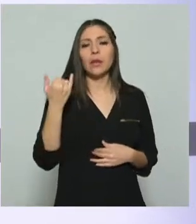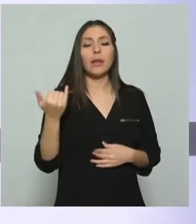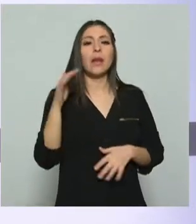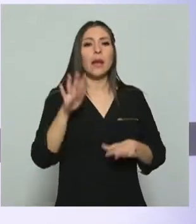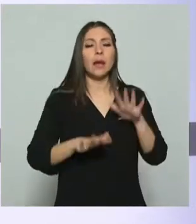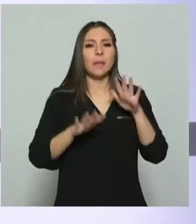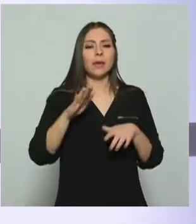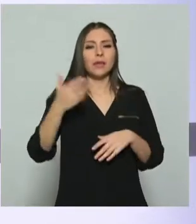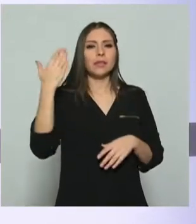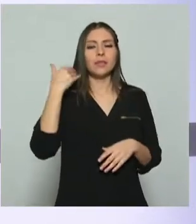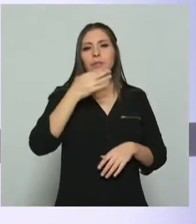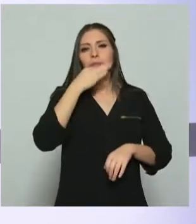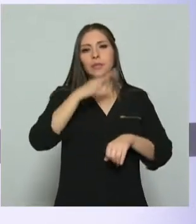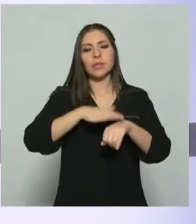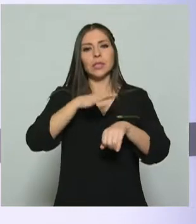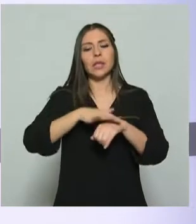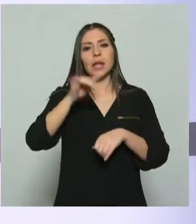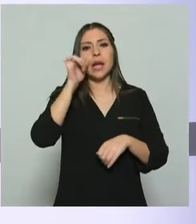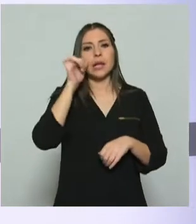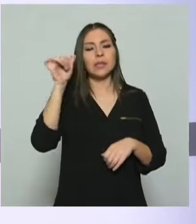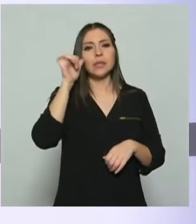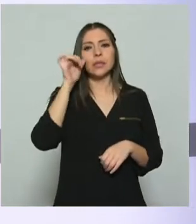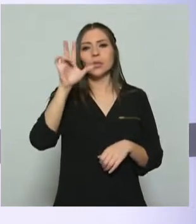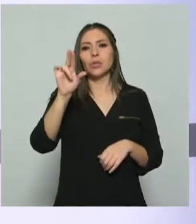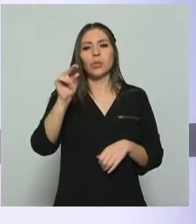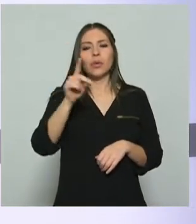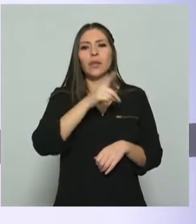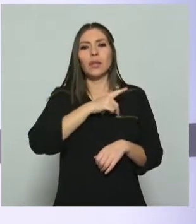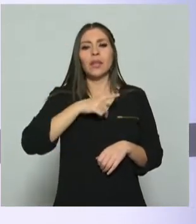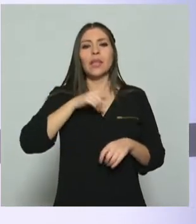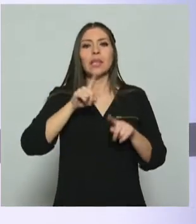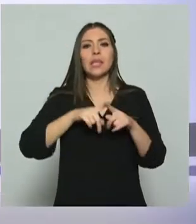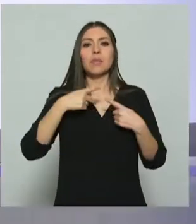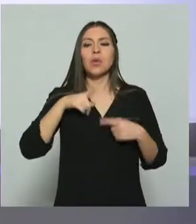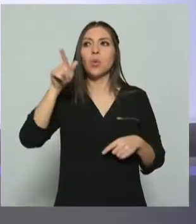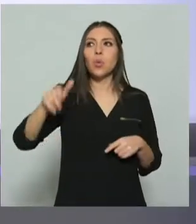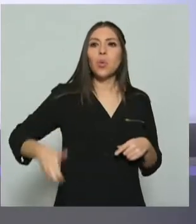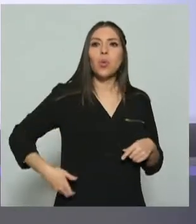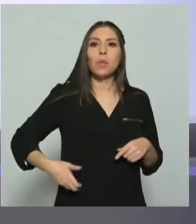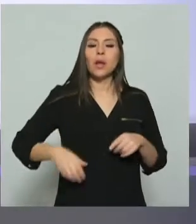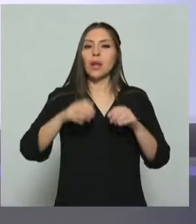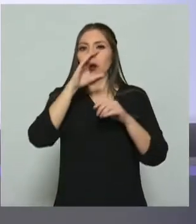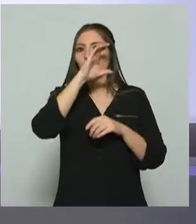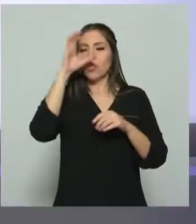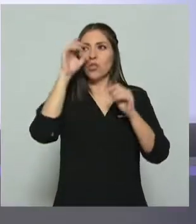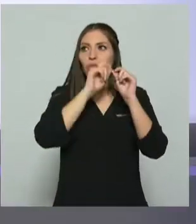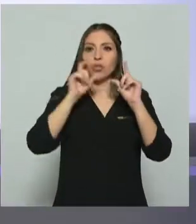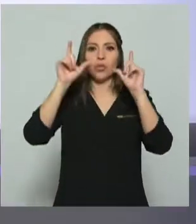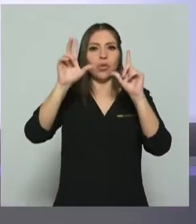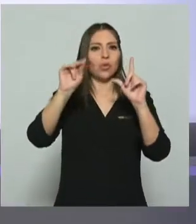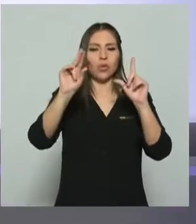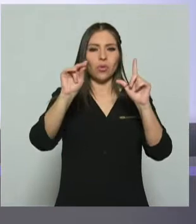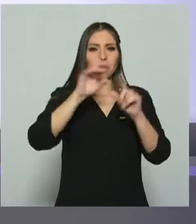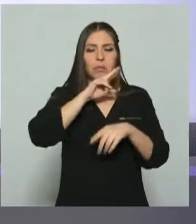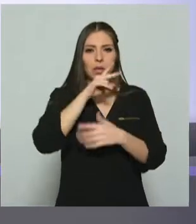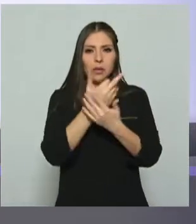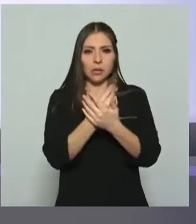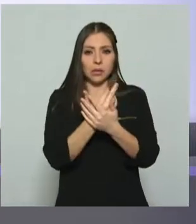por eso hacíamos este llamado el día de ayer, a que no subieran la imagen del agresor, porque esto entorpece el proceso. Sabemos que